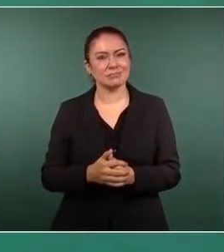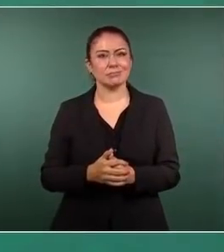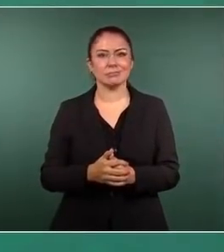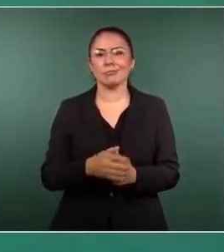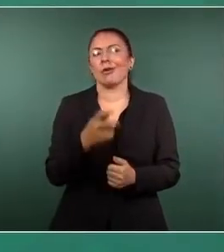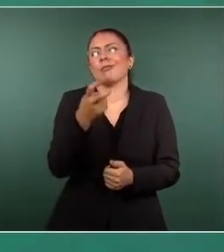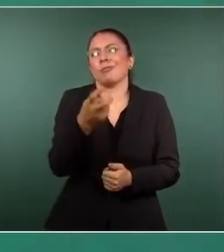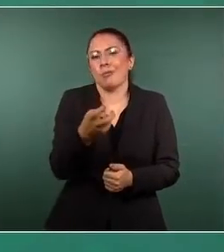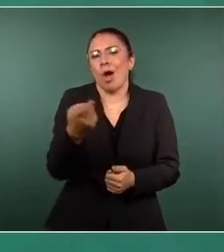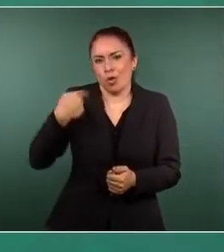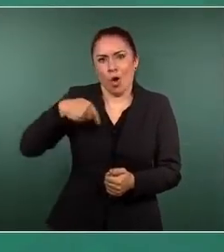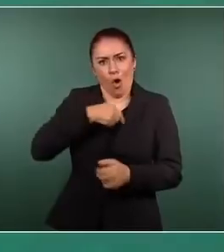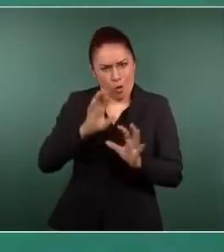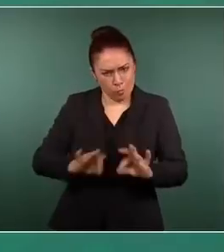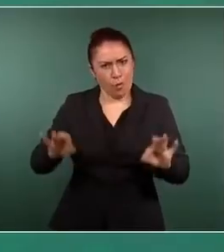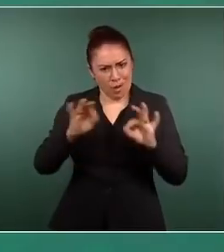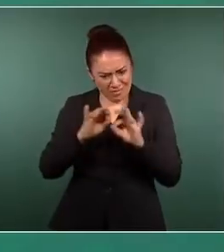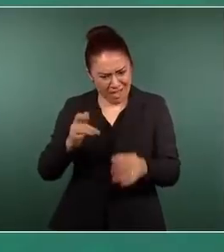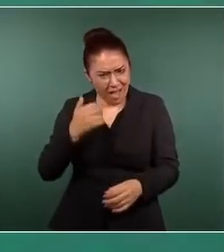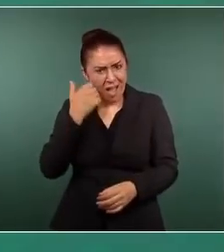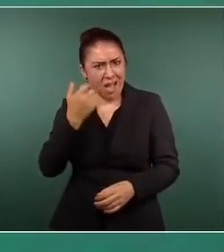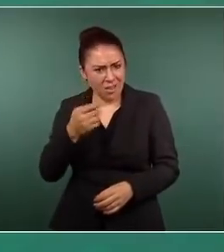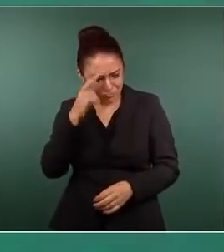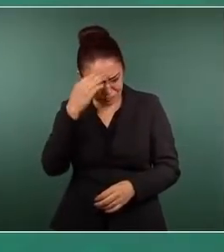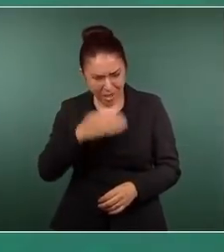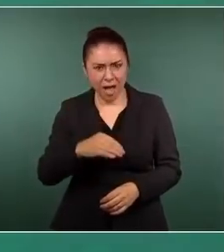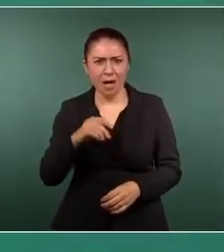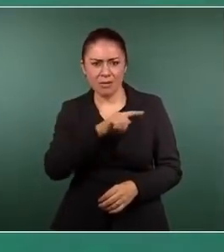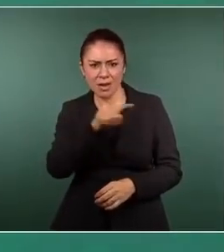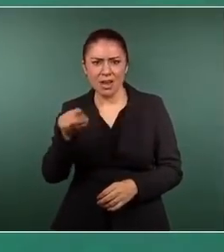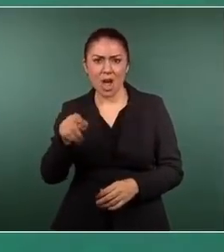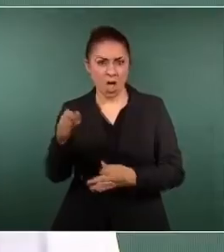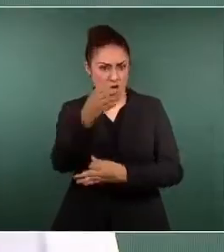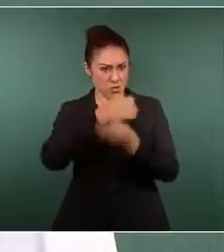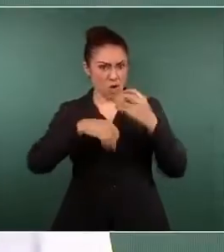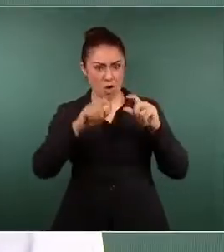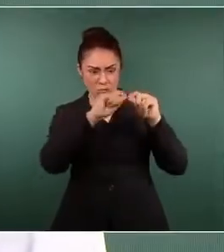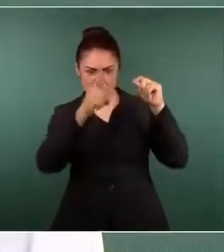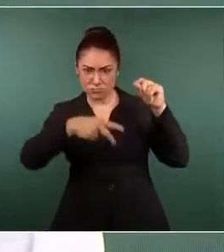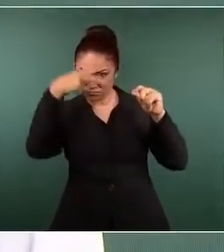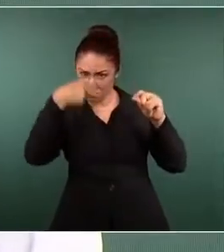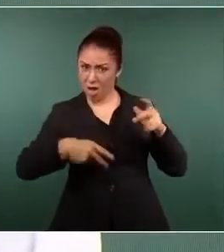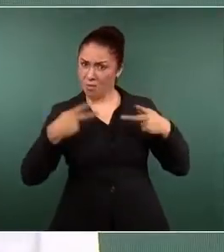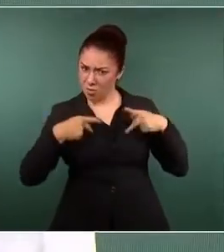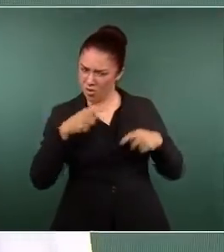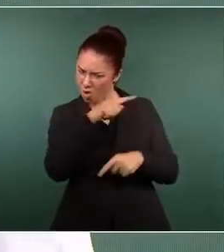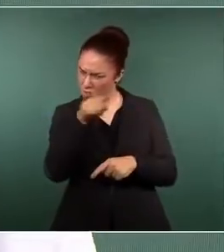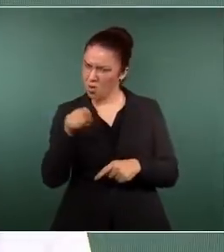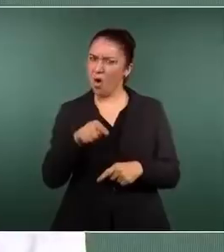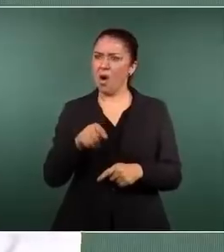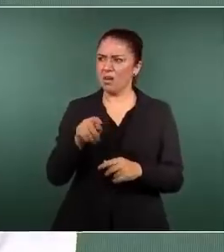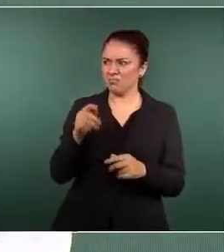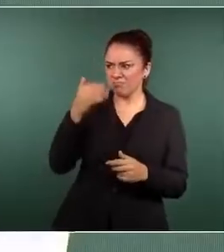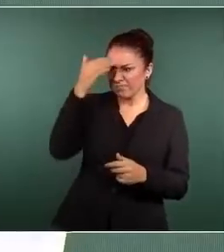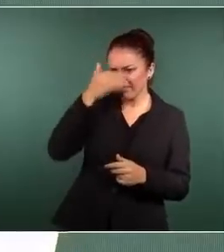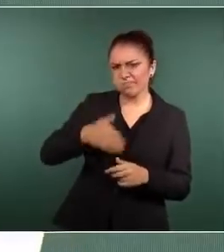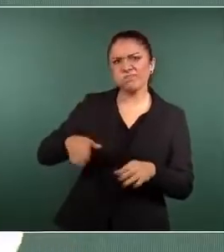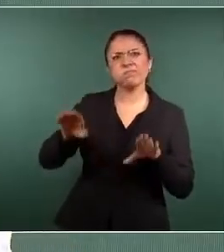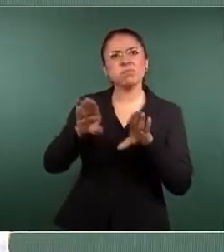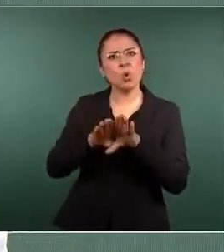por eso nos importa saber que la gente que el pueblo sepa como